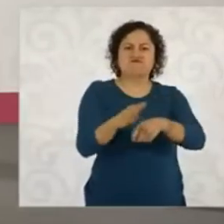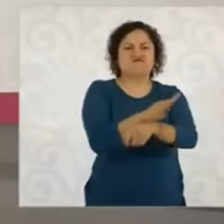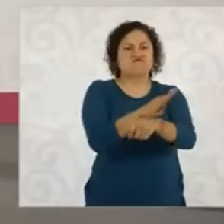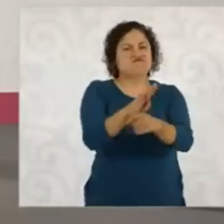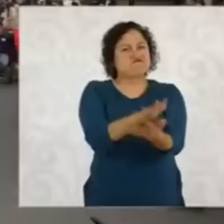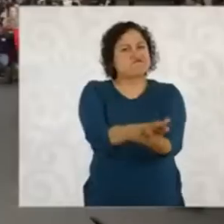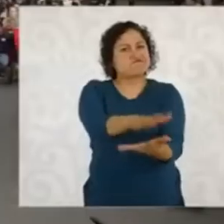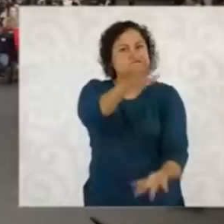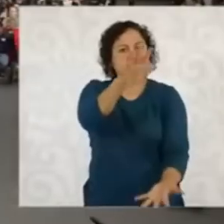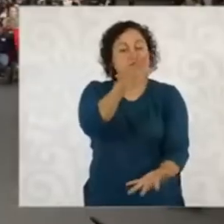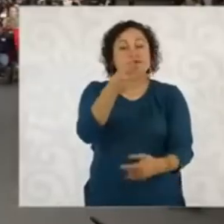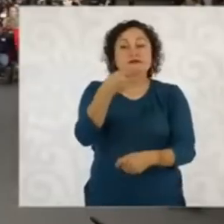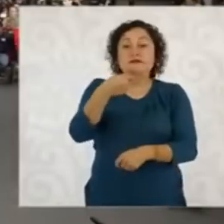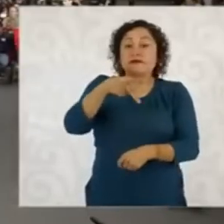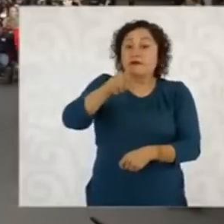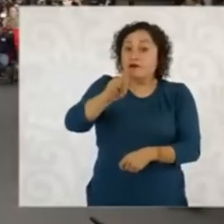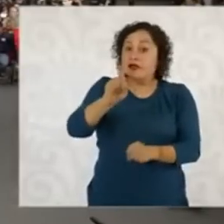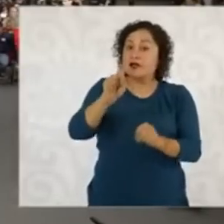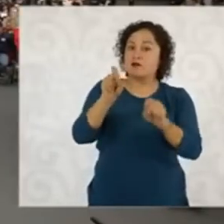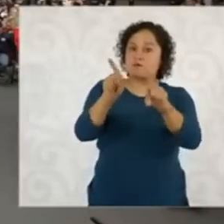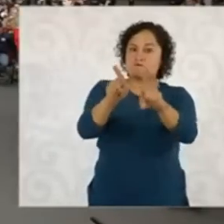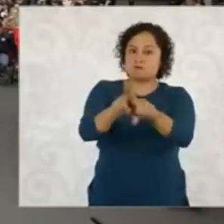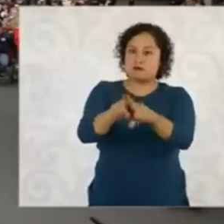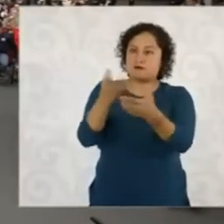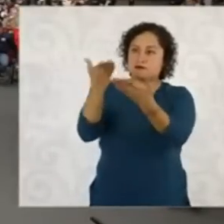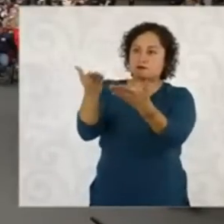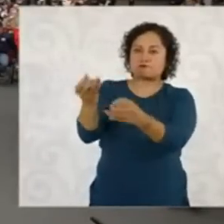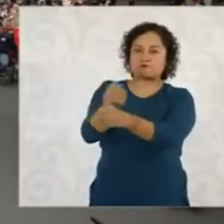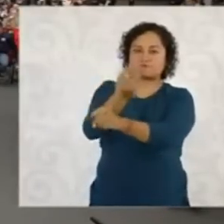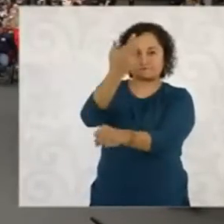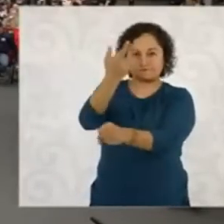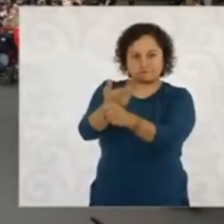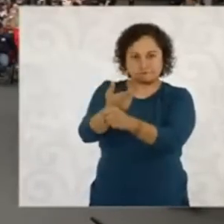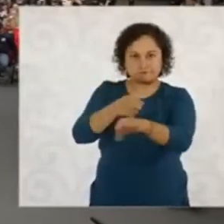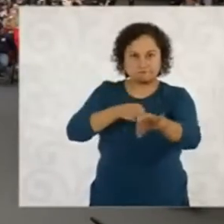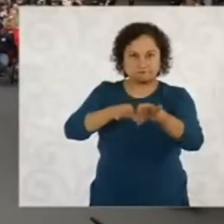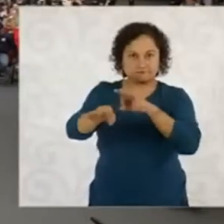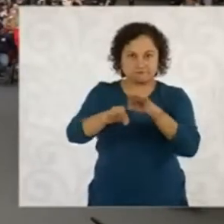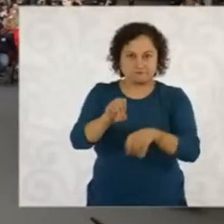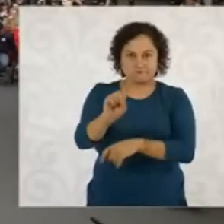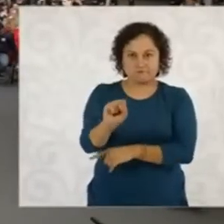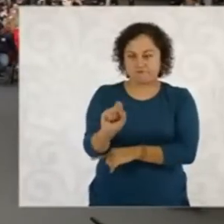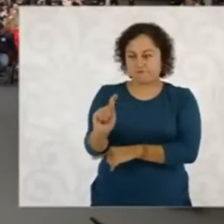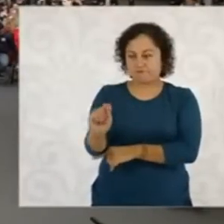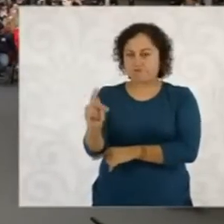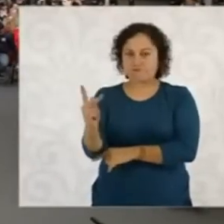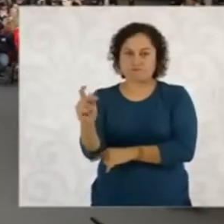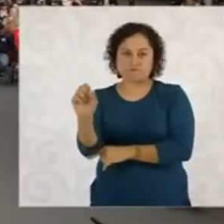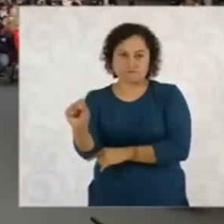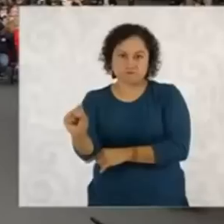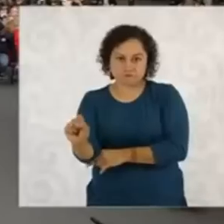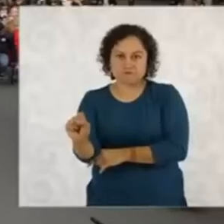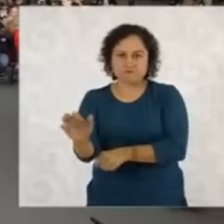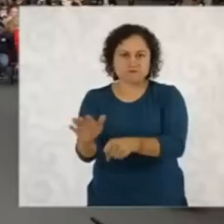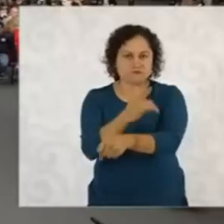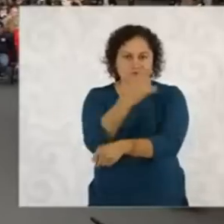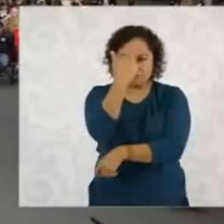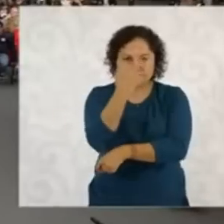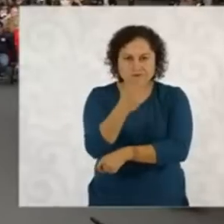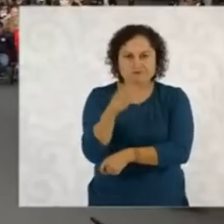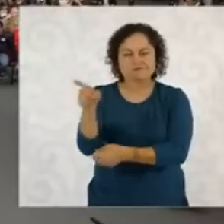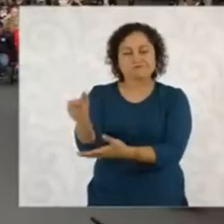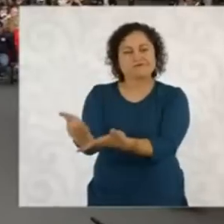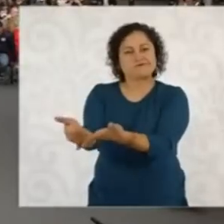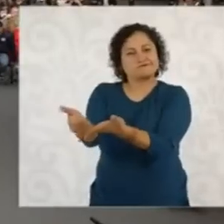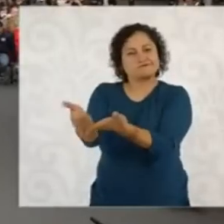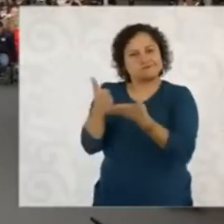Pero sobre todo también a la Secretaría del Trabajo y Previsión Social, que hicieron un esfuerzo